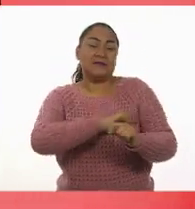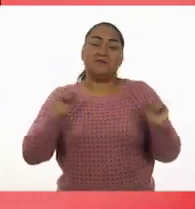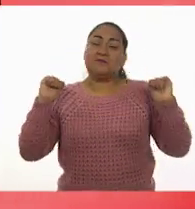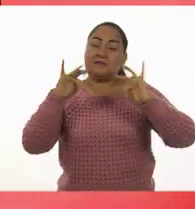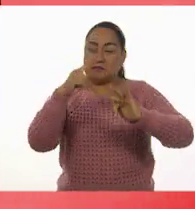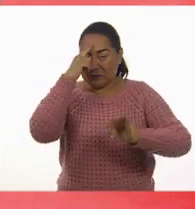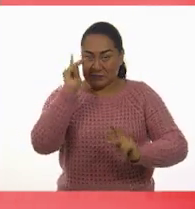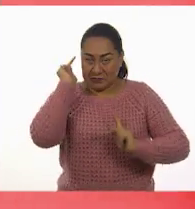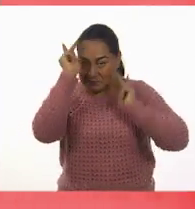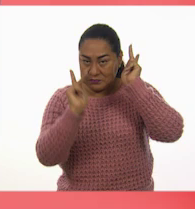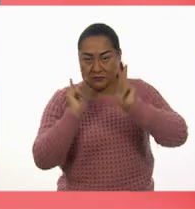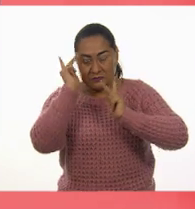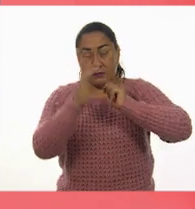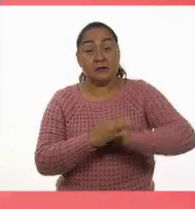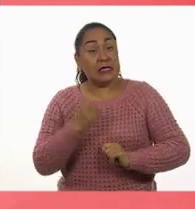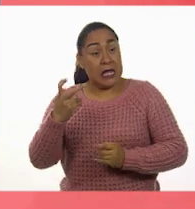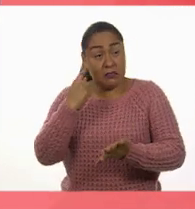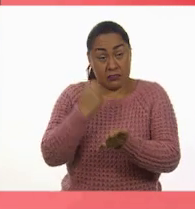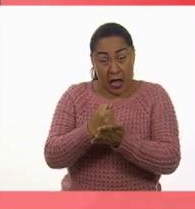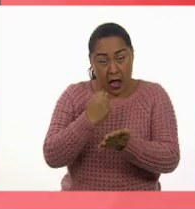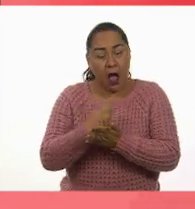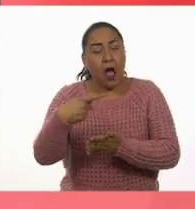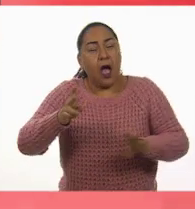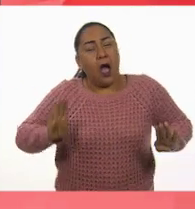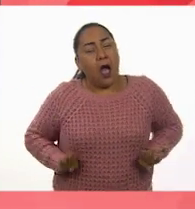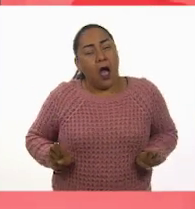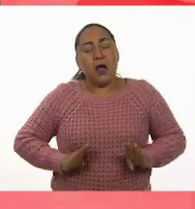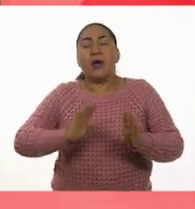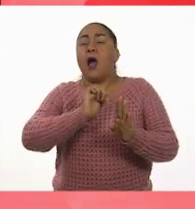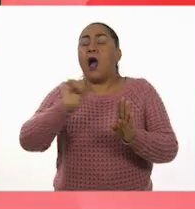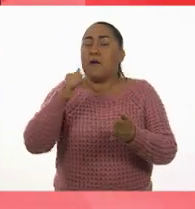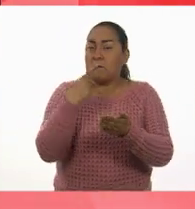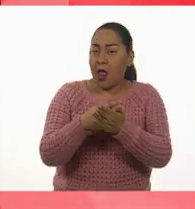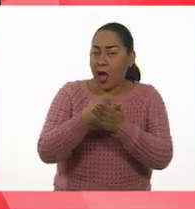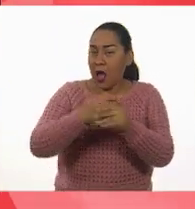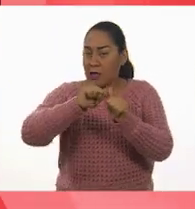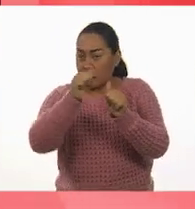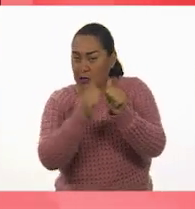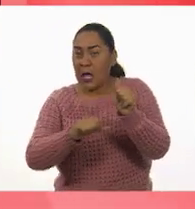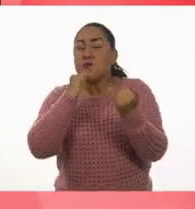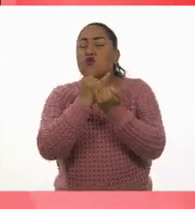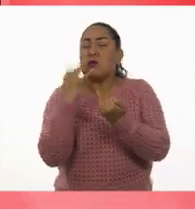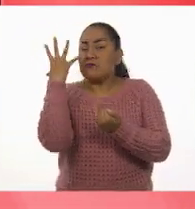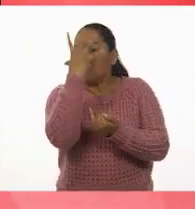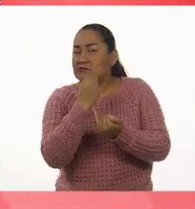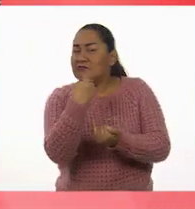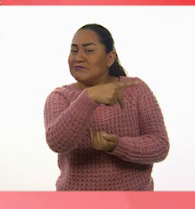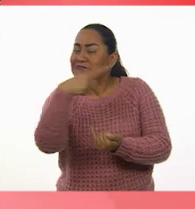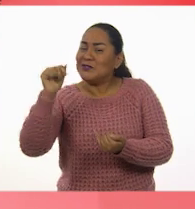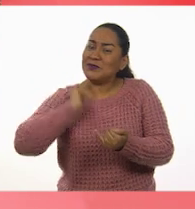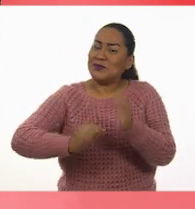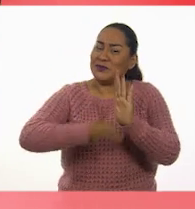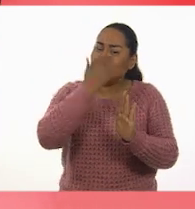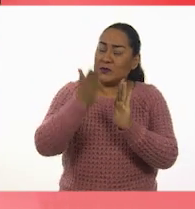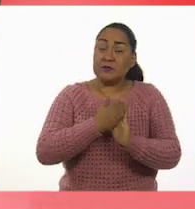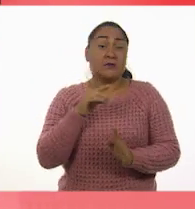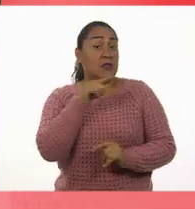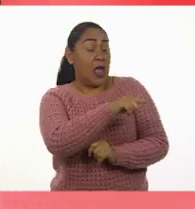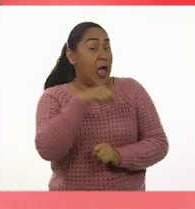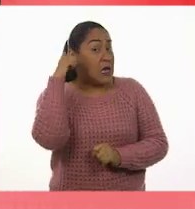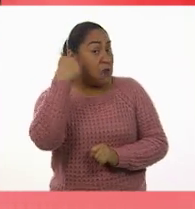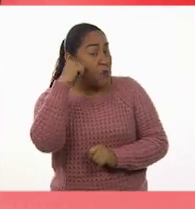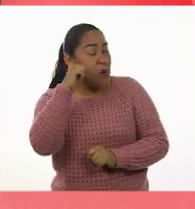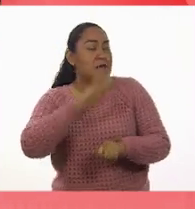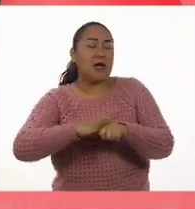los visitantes. Taxco destaca por sus artesanías en plata y su belleza arquitectónica. Acapulco, la joya